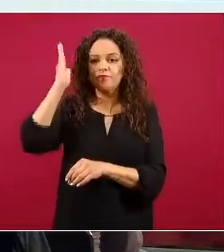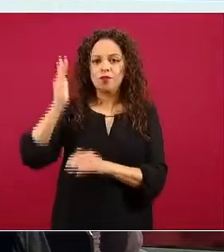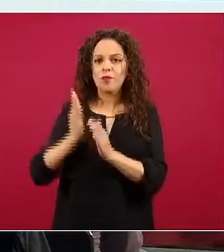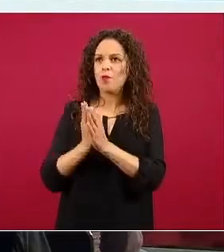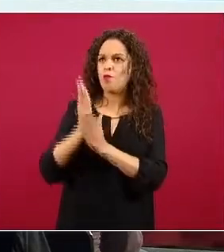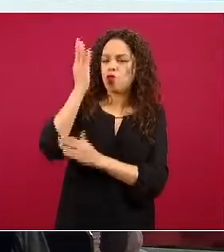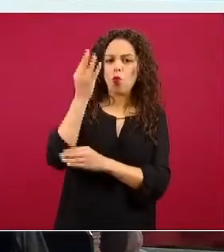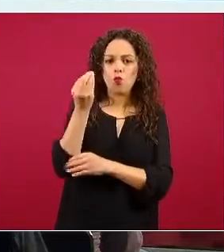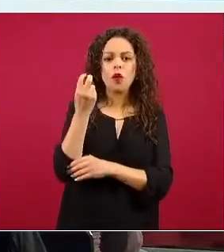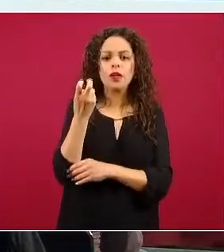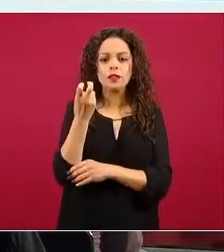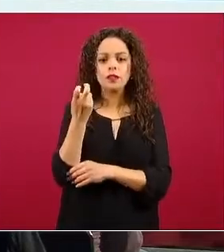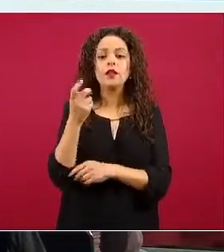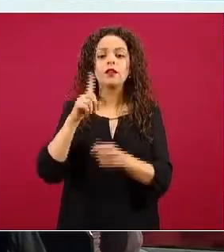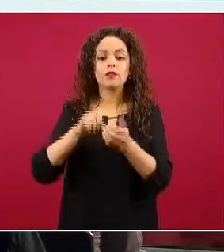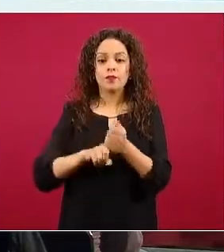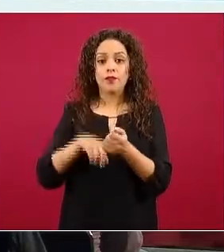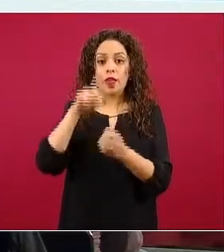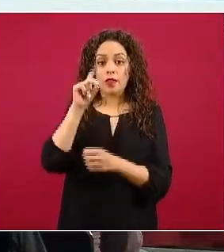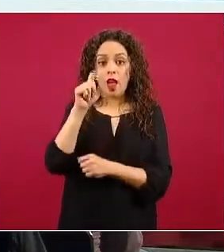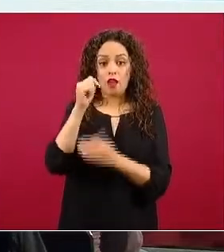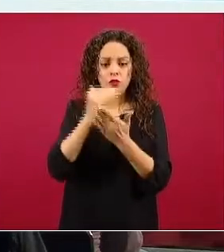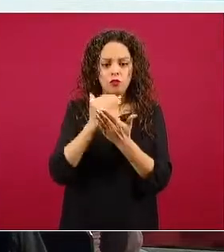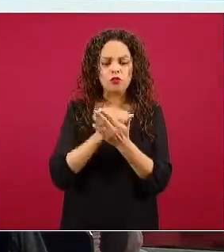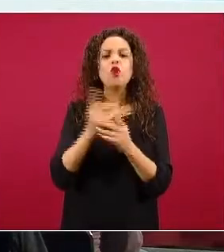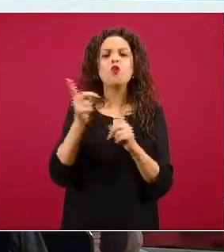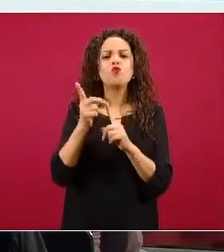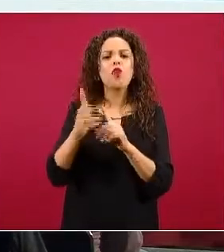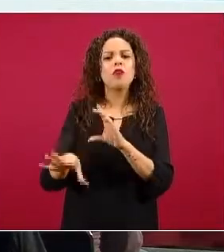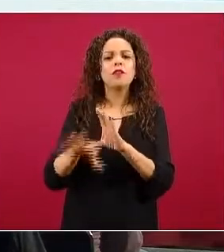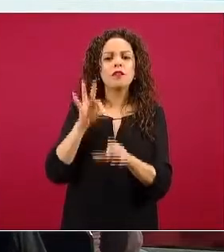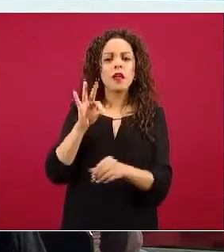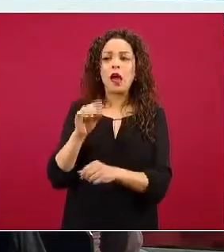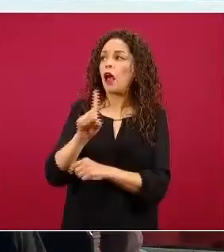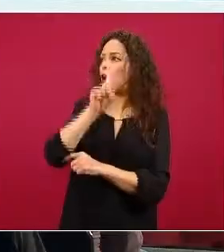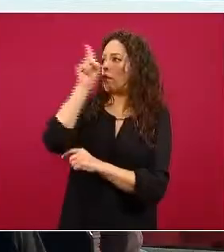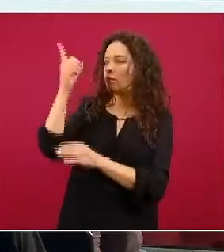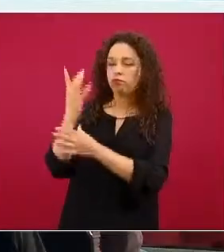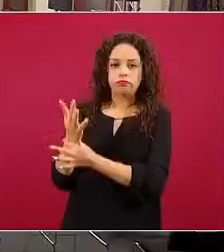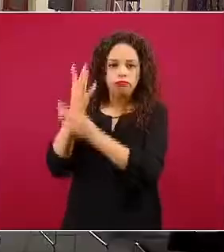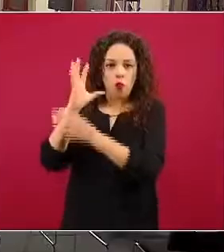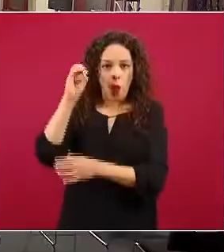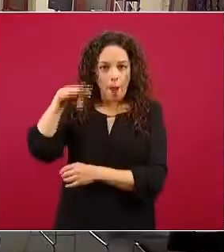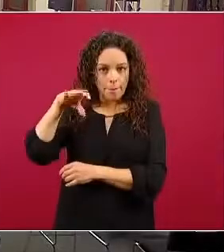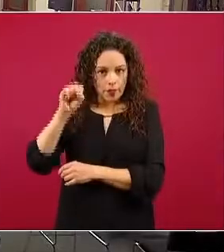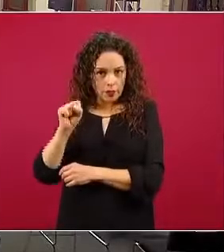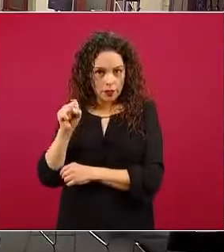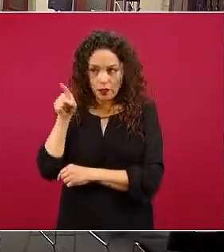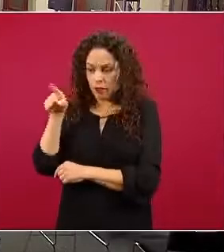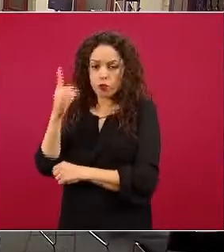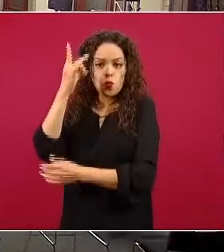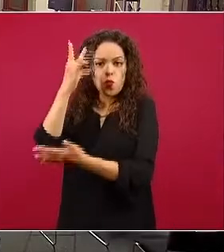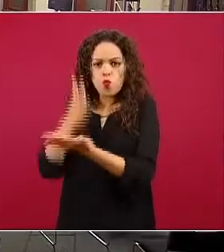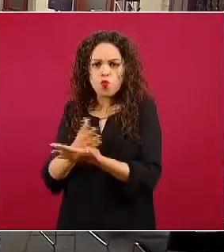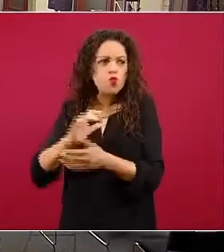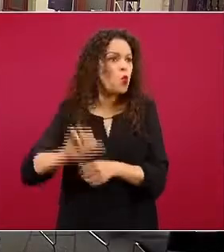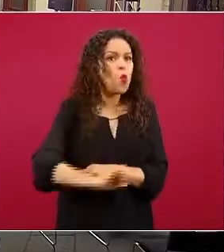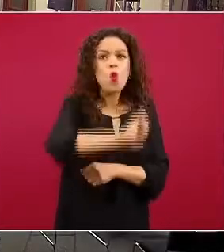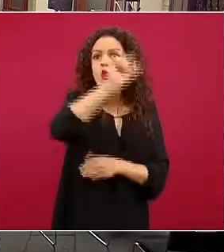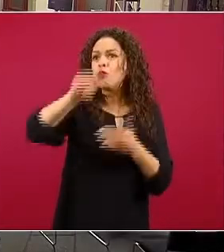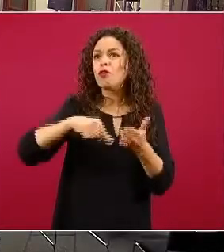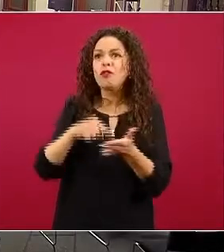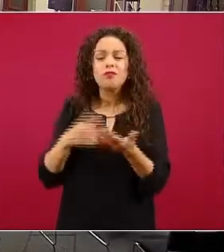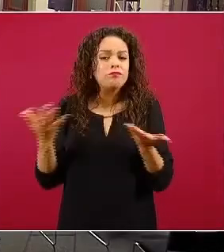Salud, que es de donde salen estos datos, no hay datos de otro lugar que no sean los gobiernos de